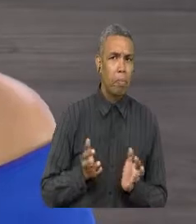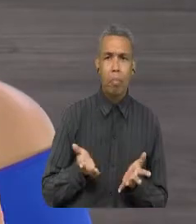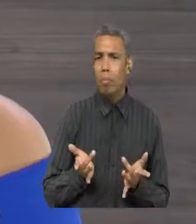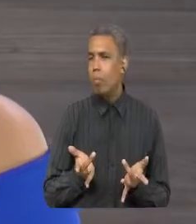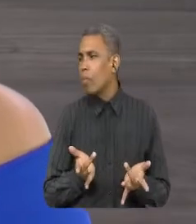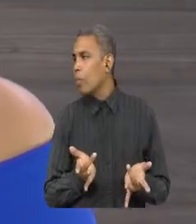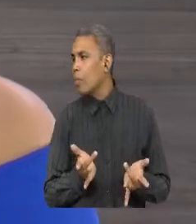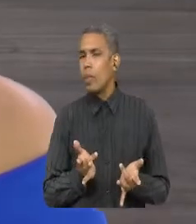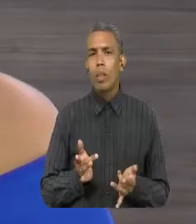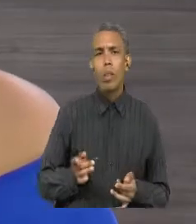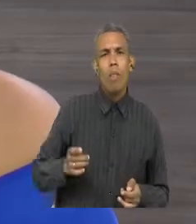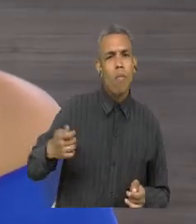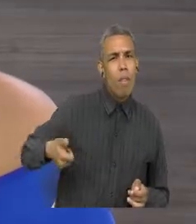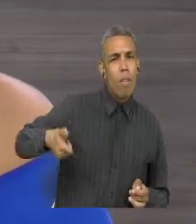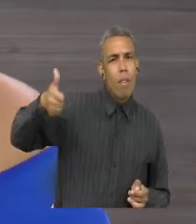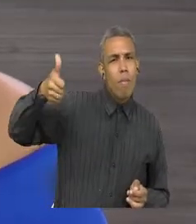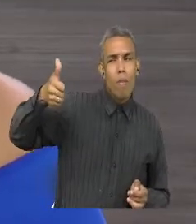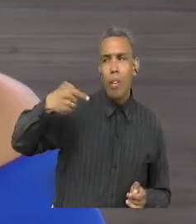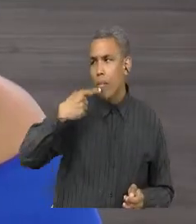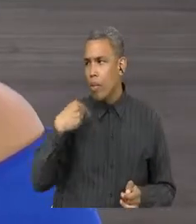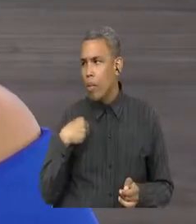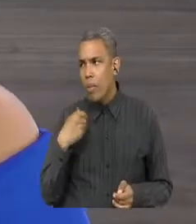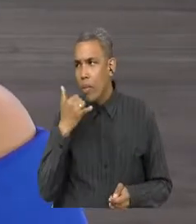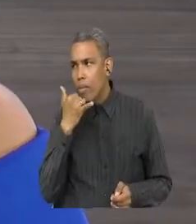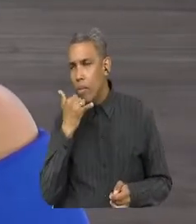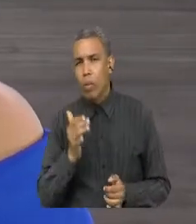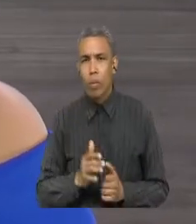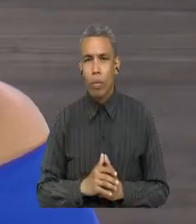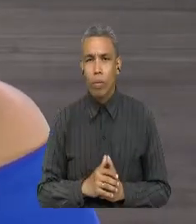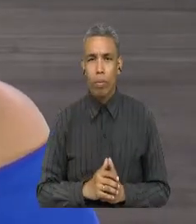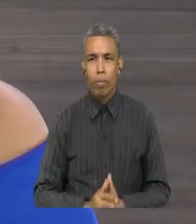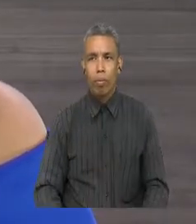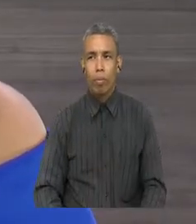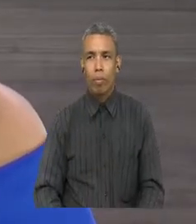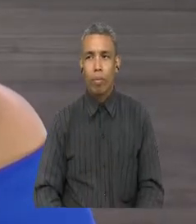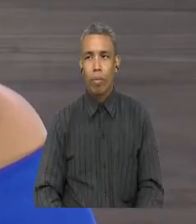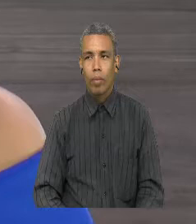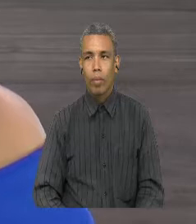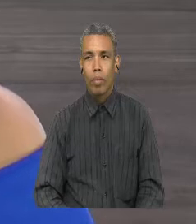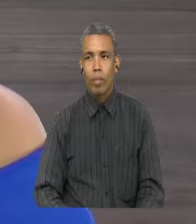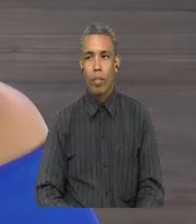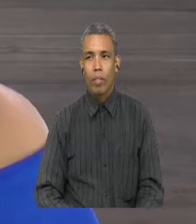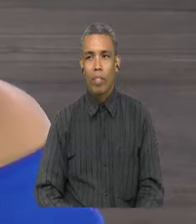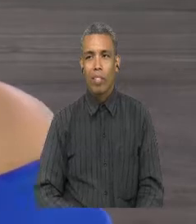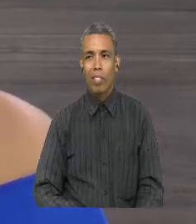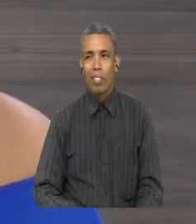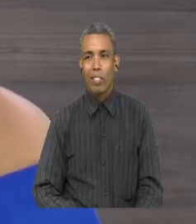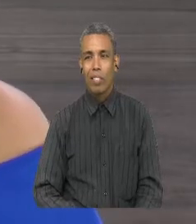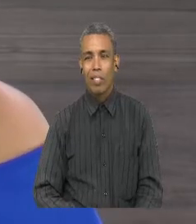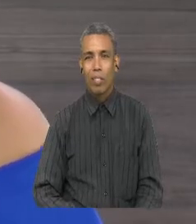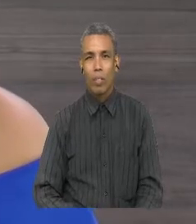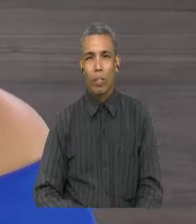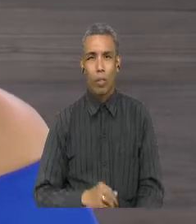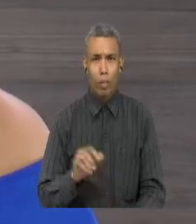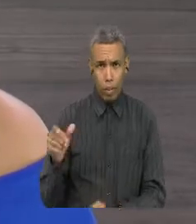favor, que no le alcancé así hoy. A ver qué me dicen, doña Lisa. Si fue acreedora al premio. Al premio,